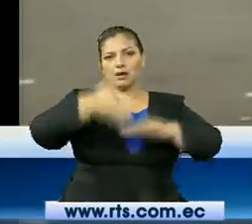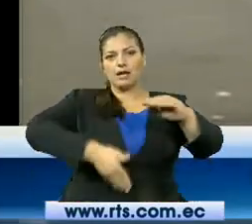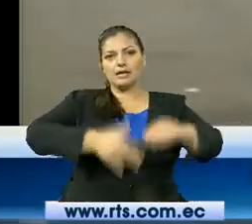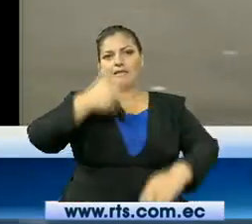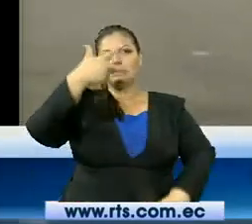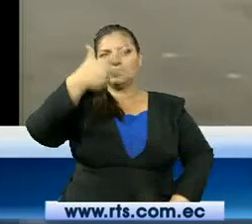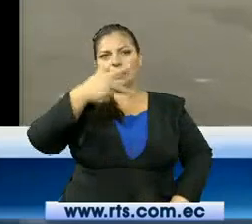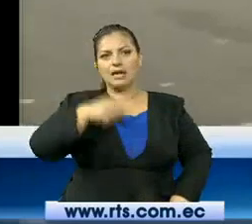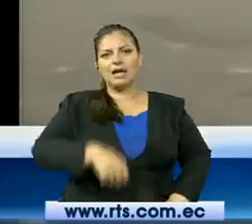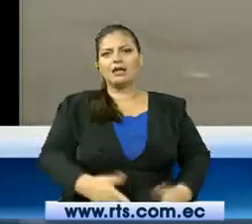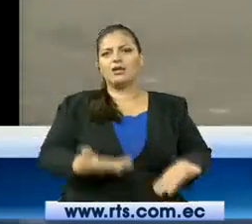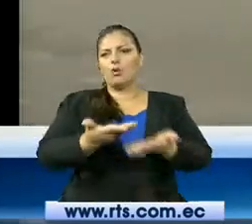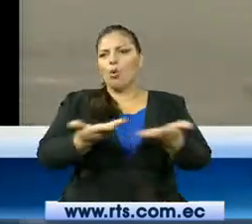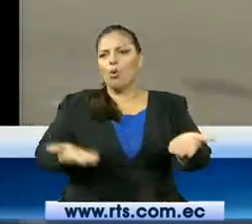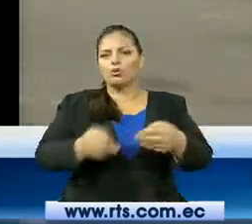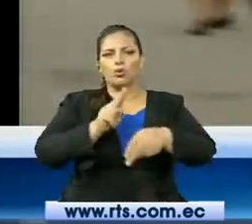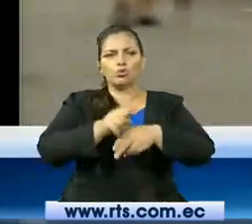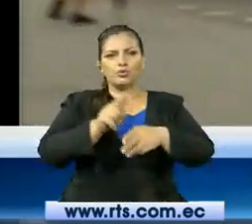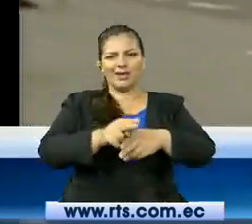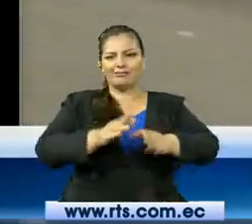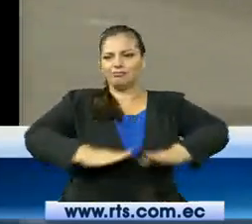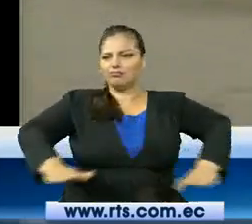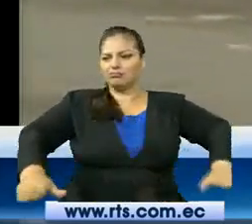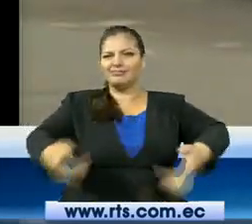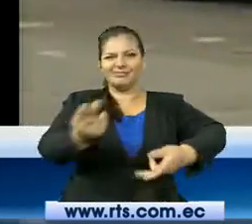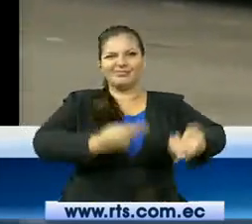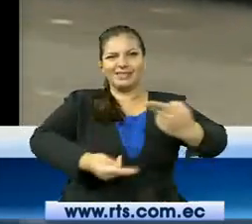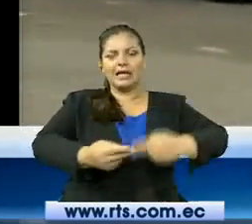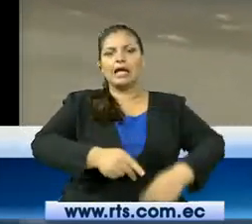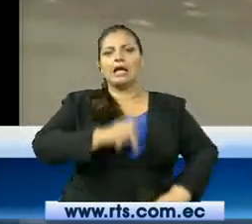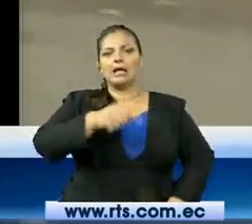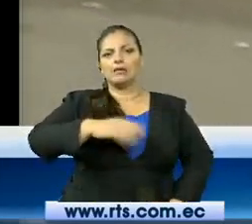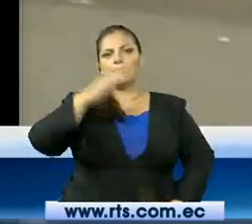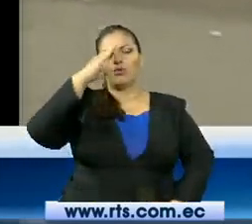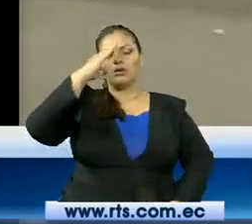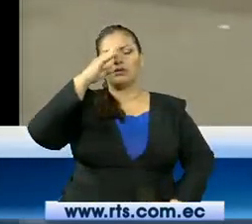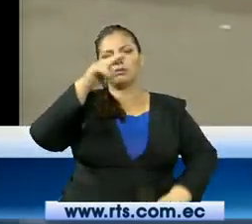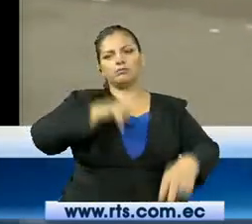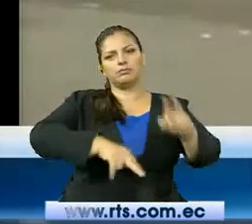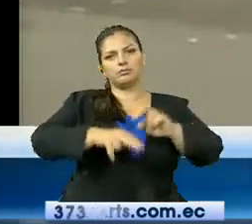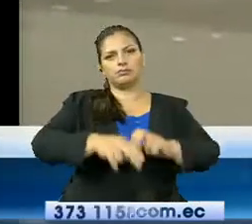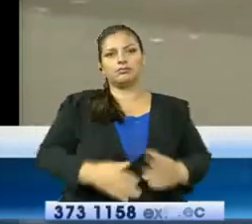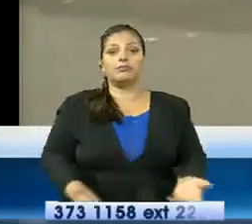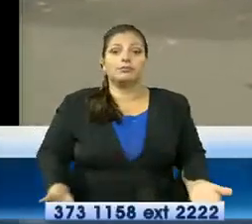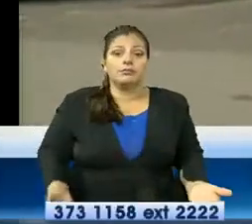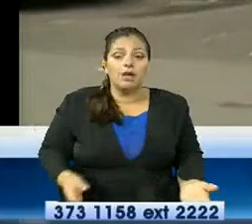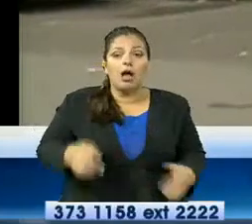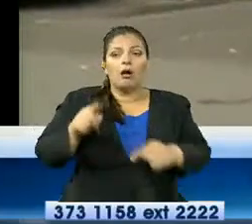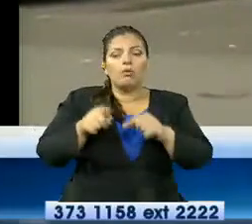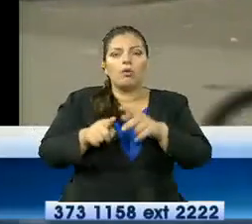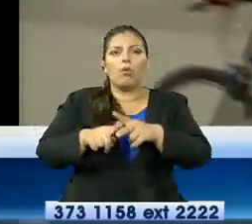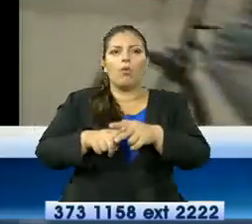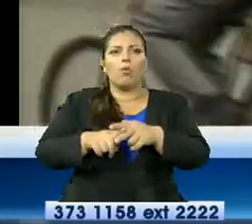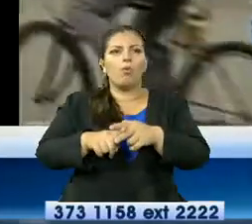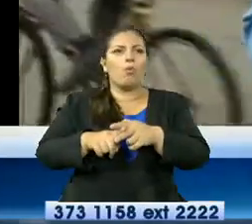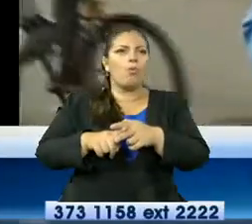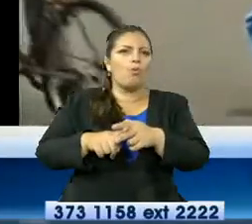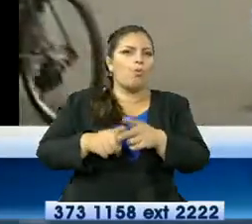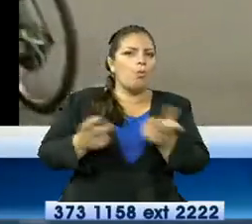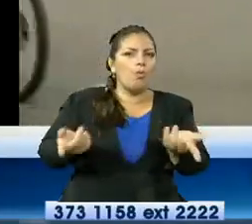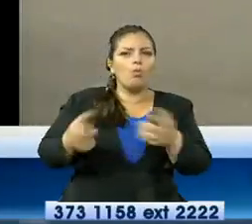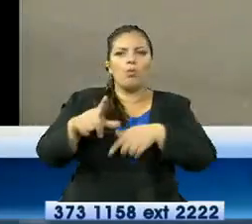y es que se están investigando sitios en donde al parecer supuestos talleres supuestos talleres donde se revisaba por ejemplo computadora se revisaban